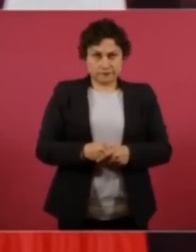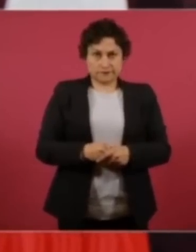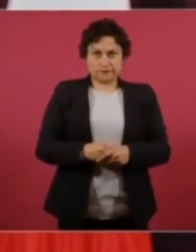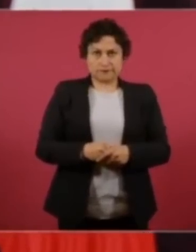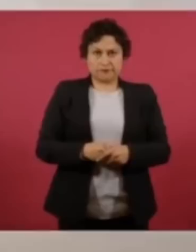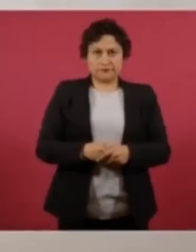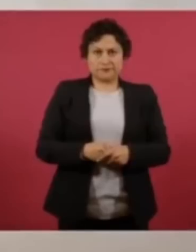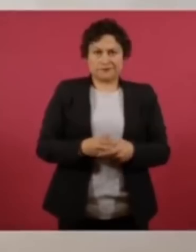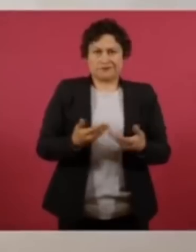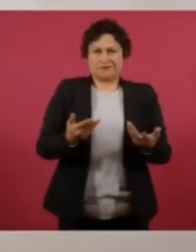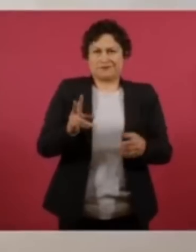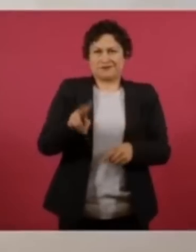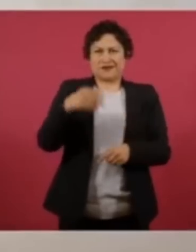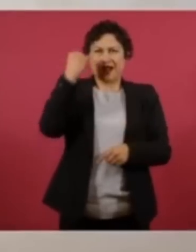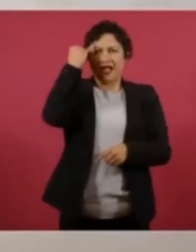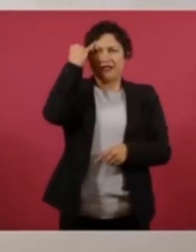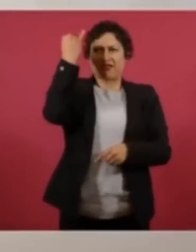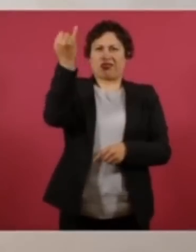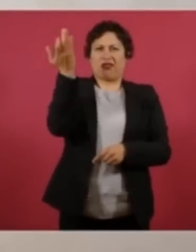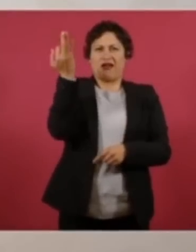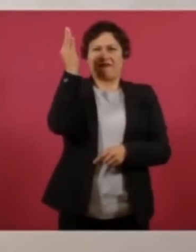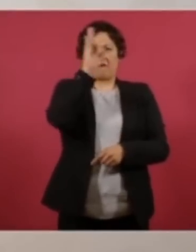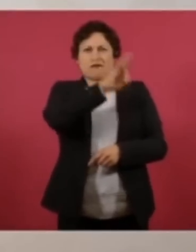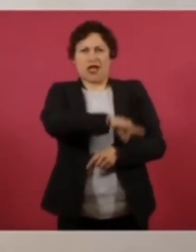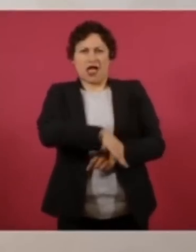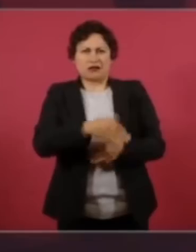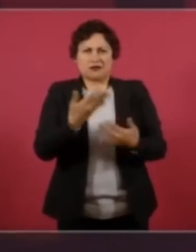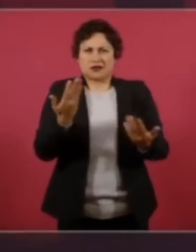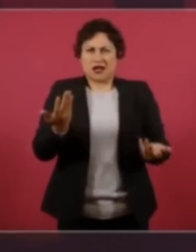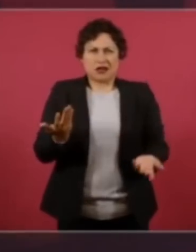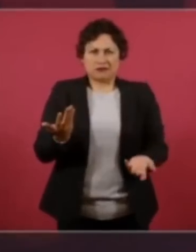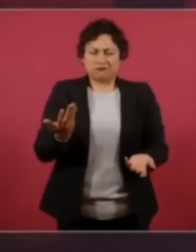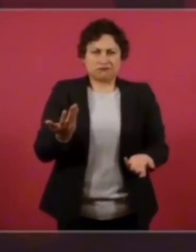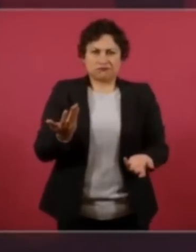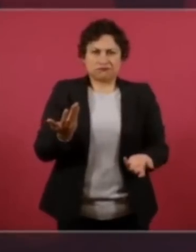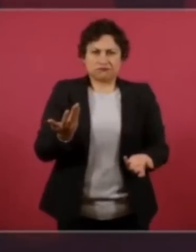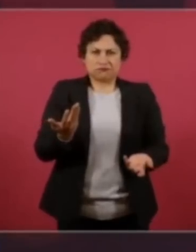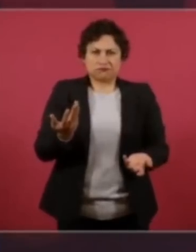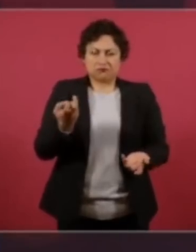una quimera, un sofisma,